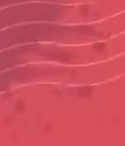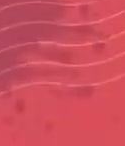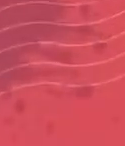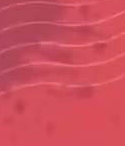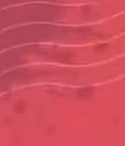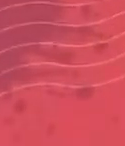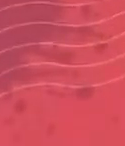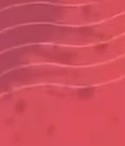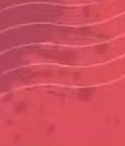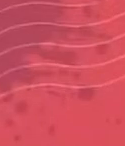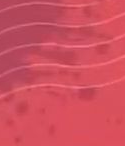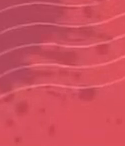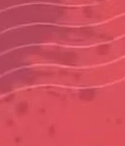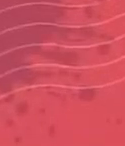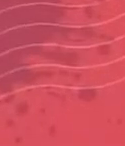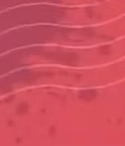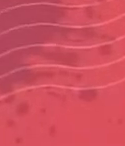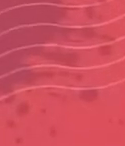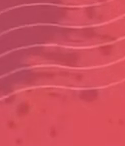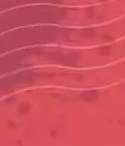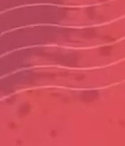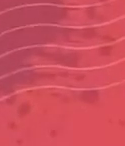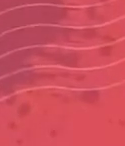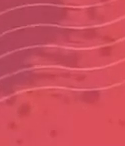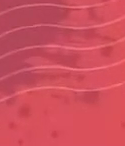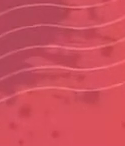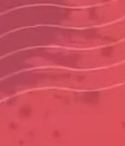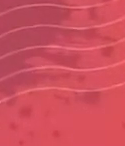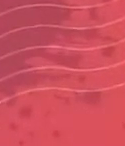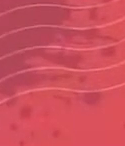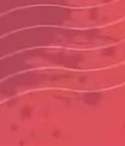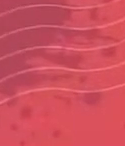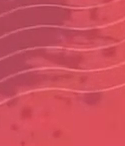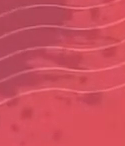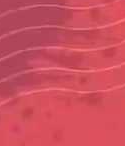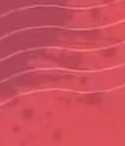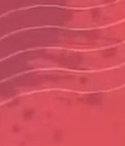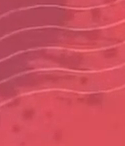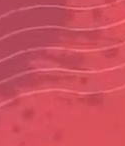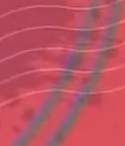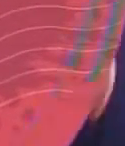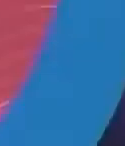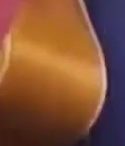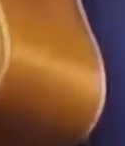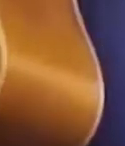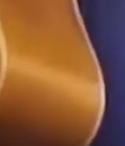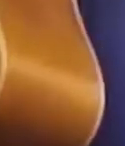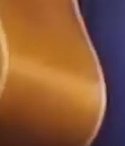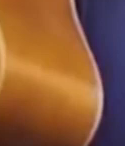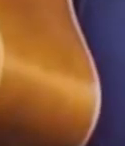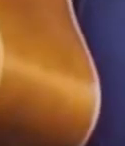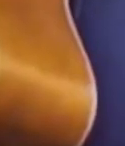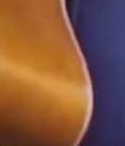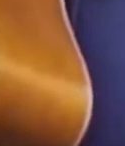Explora, crea y descubre nuevos conocimientos. Este es el segmento de Medio Social y Natural.